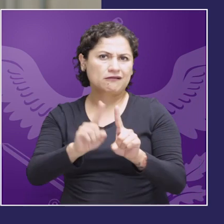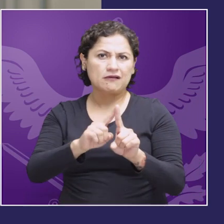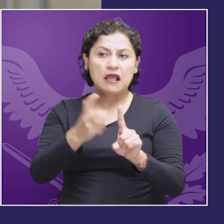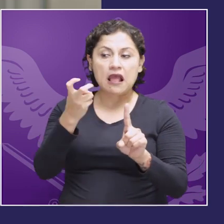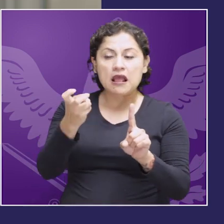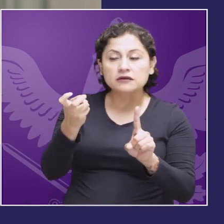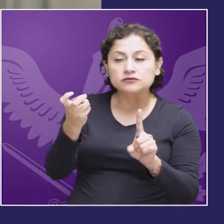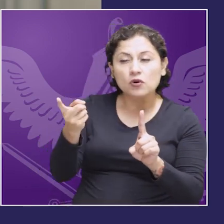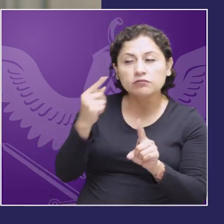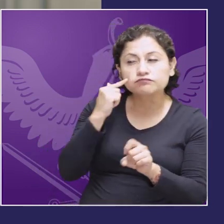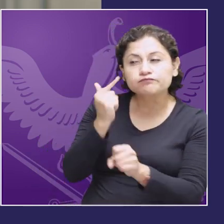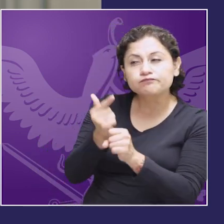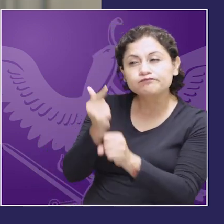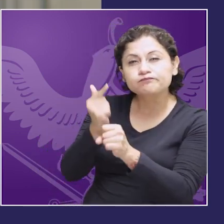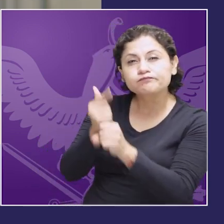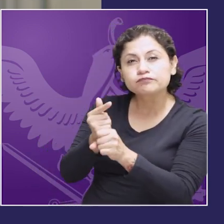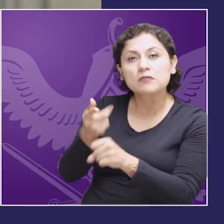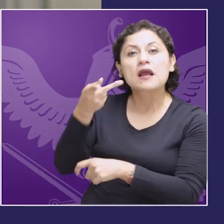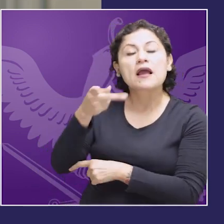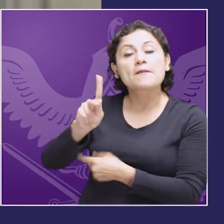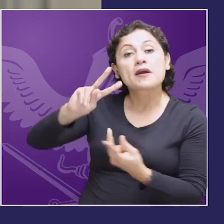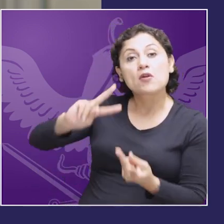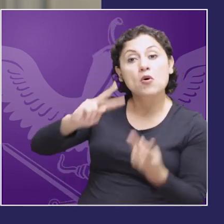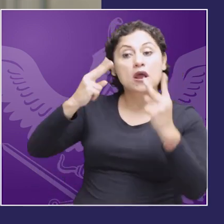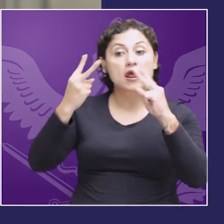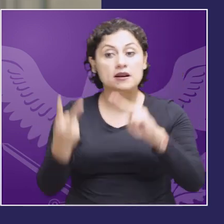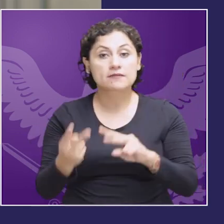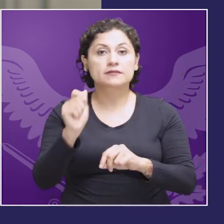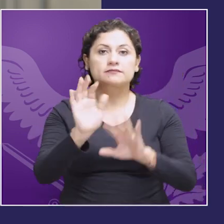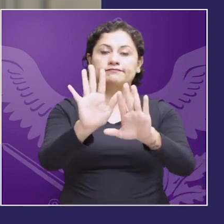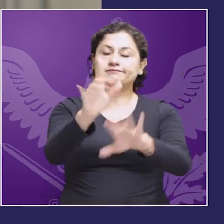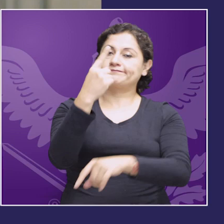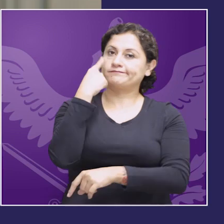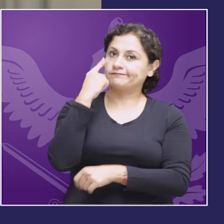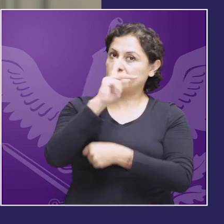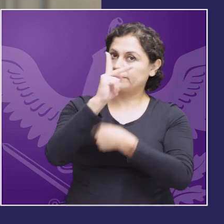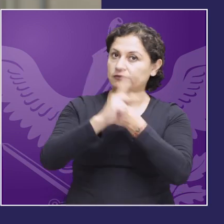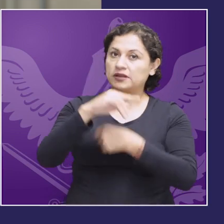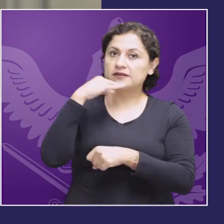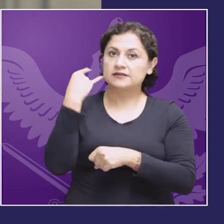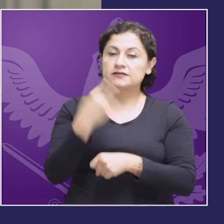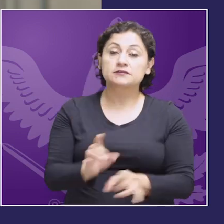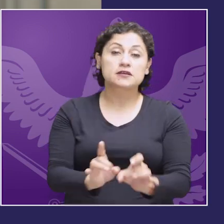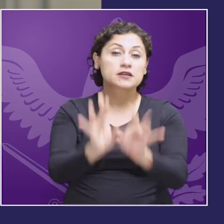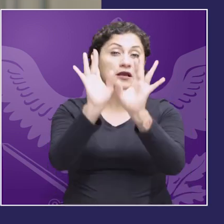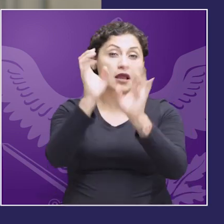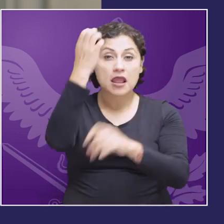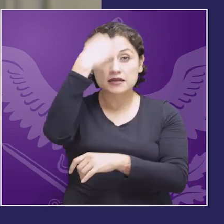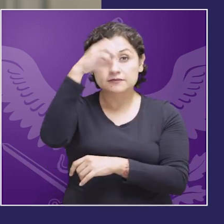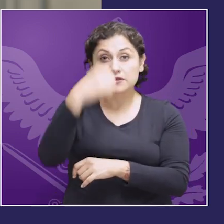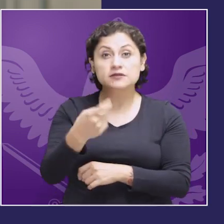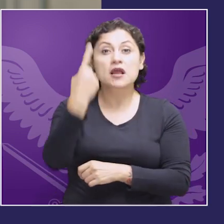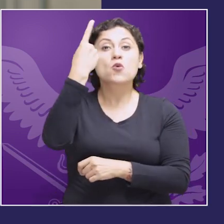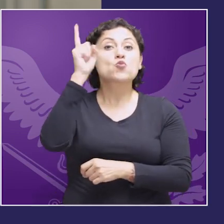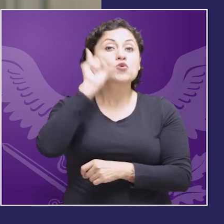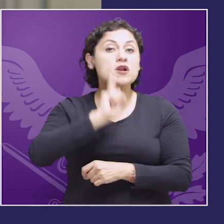caso bien importante de una persona que fue detenida y que empezó a ser denunciada de varios casos. Fíjate que